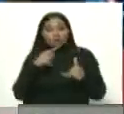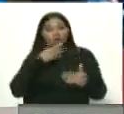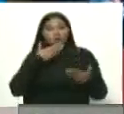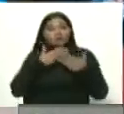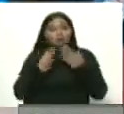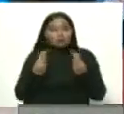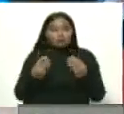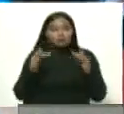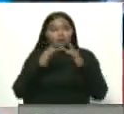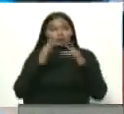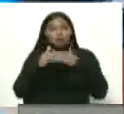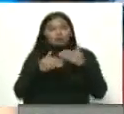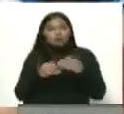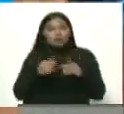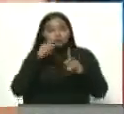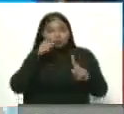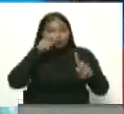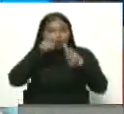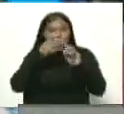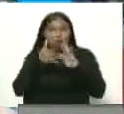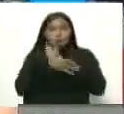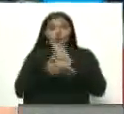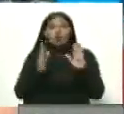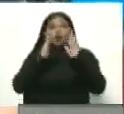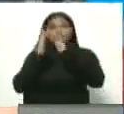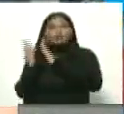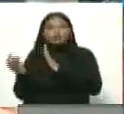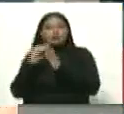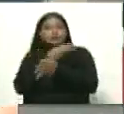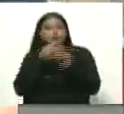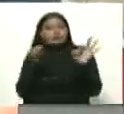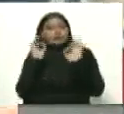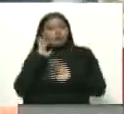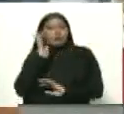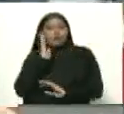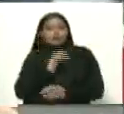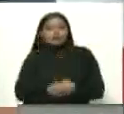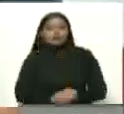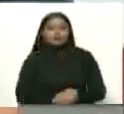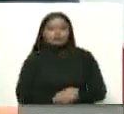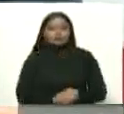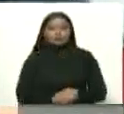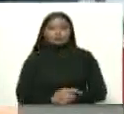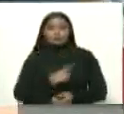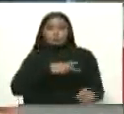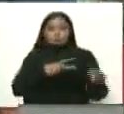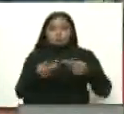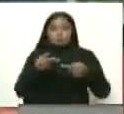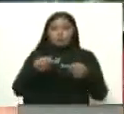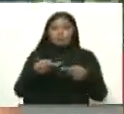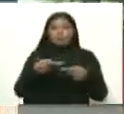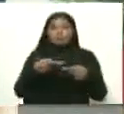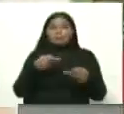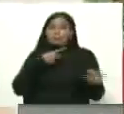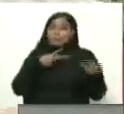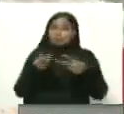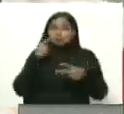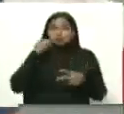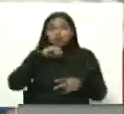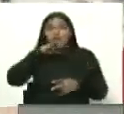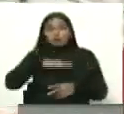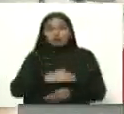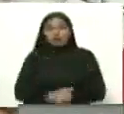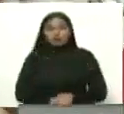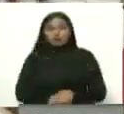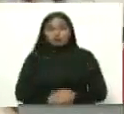Red de Historia, Memoria y Patrimonio que vuelve a organizar un exitoso congreso. Recibí la invitación y como historiador no